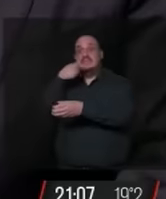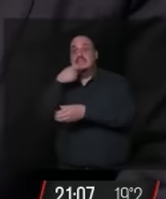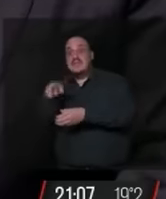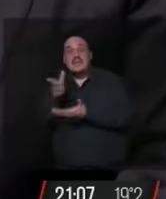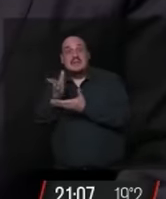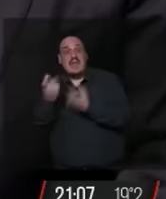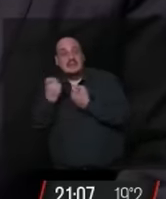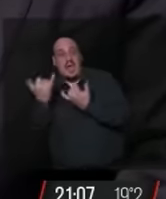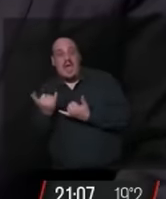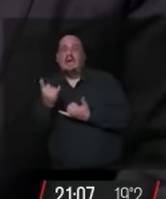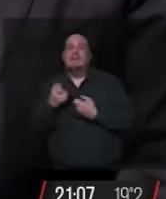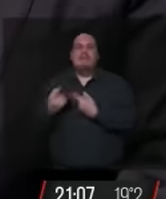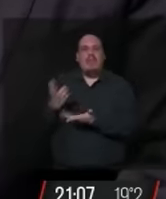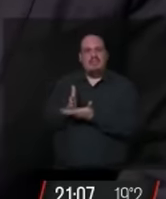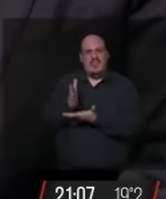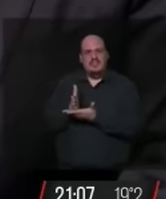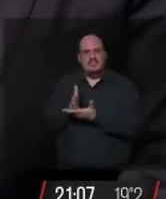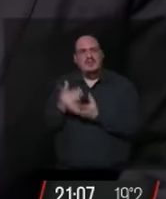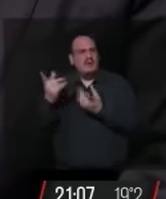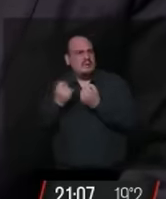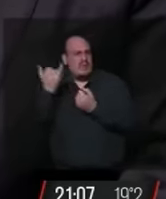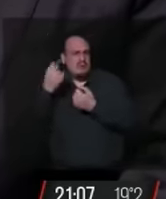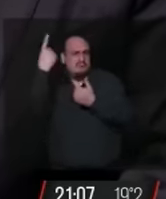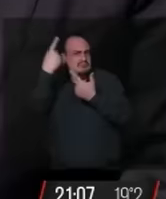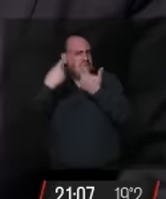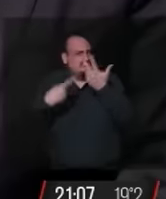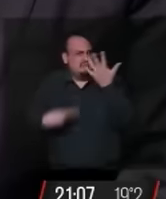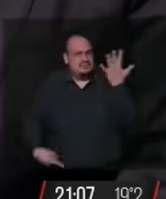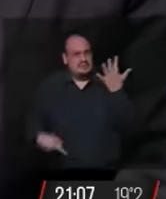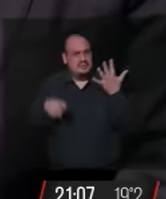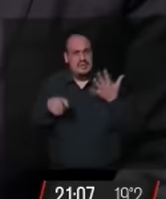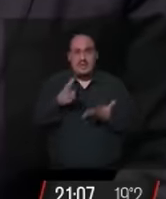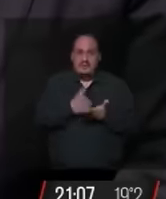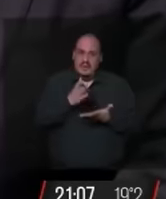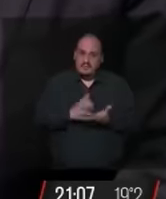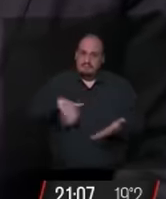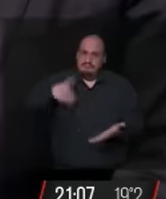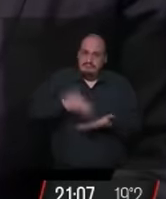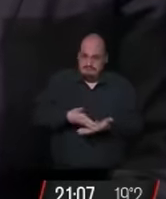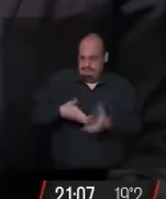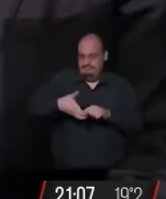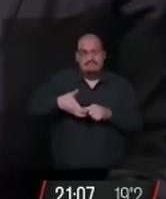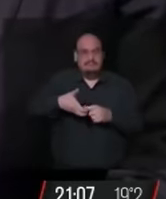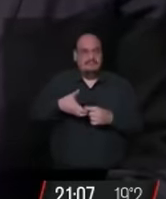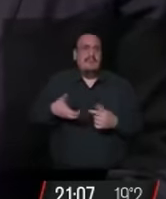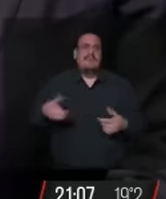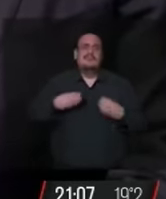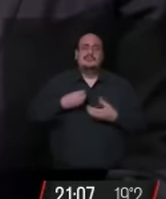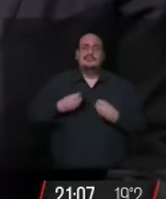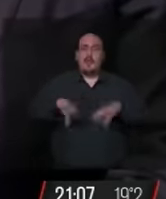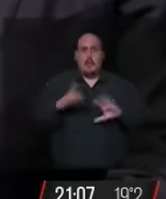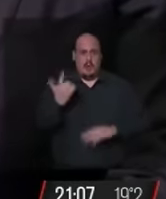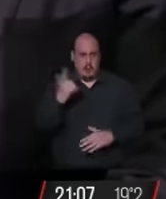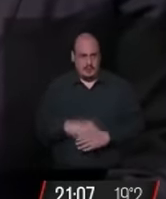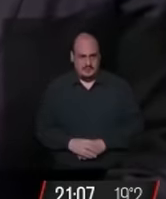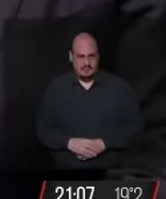derecho. El problema es que las necesidades son infinitas y los derechos hay que pagarlos y los recursos son finitos. Eso no es un